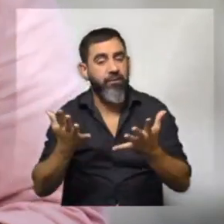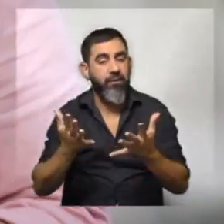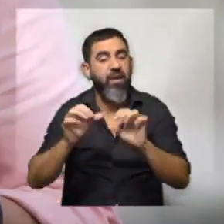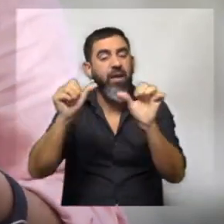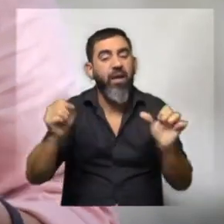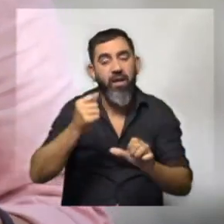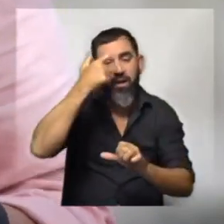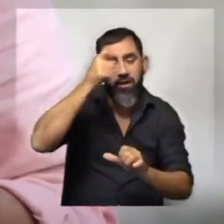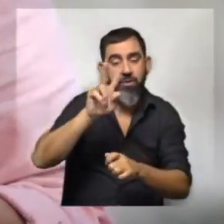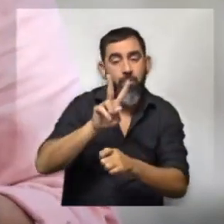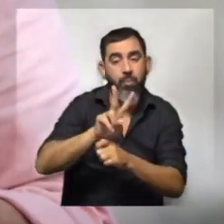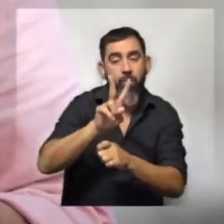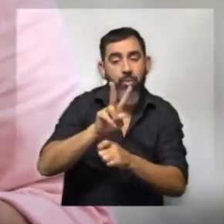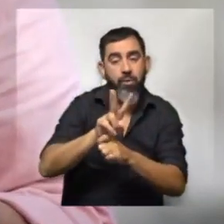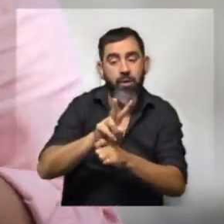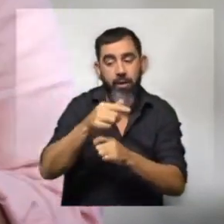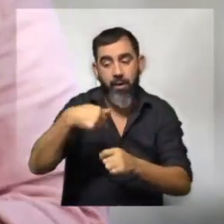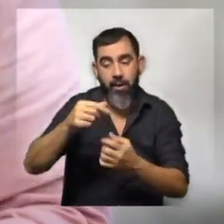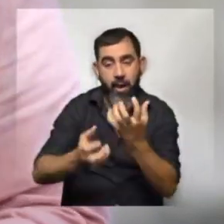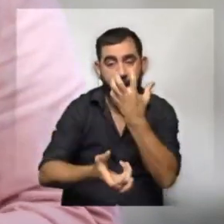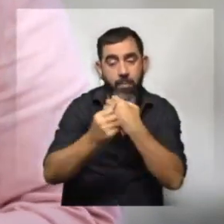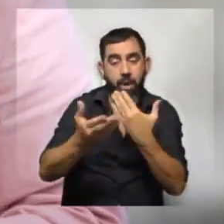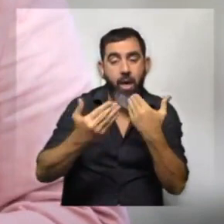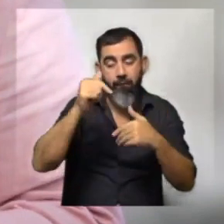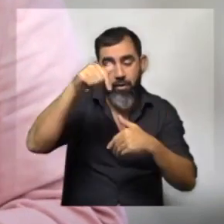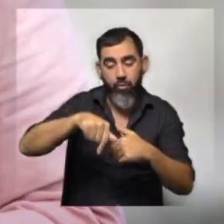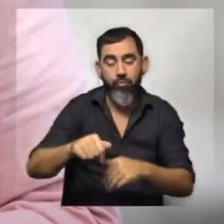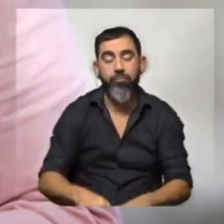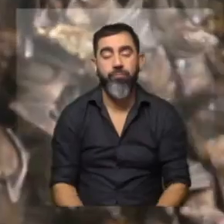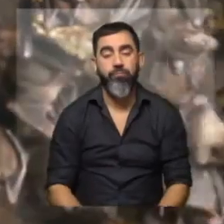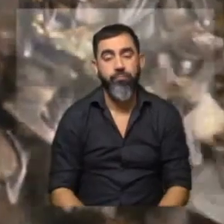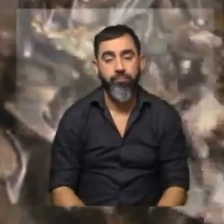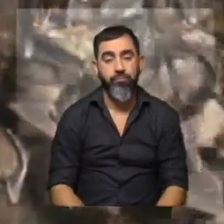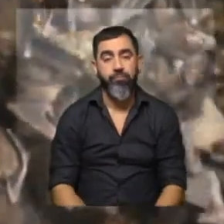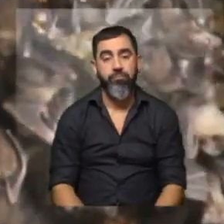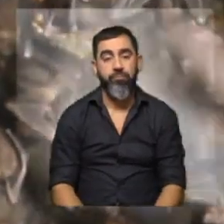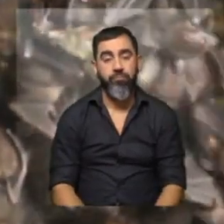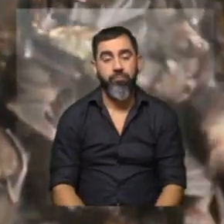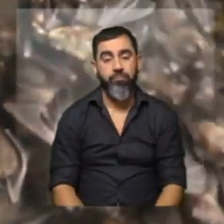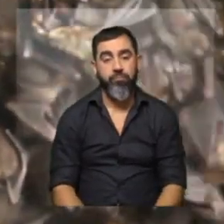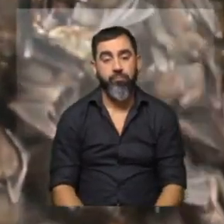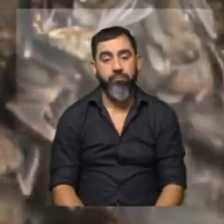la ciencia para protegerlos y conservarlos? De eso vamos a hablar en este informe.